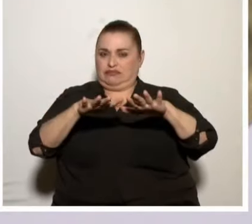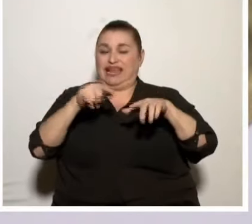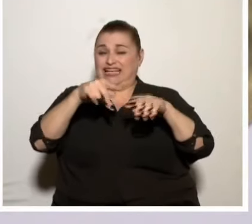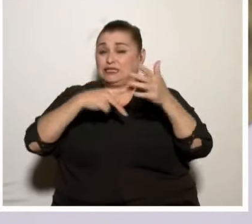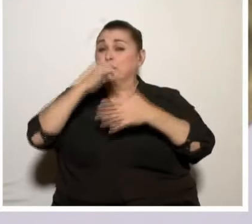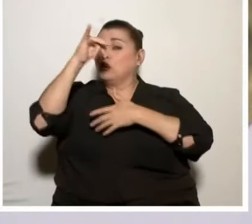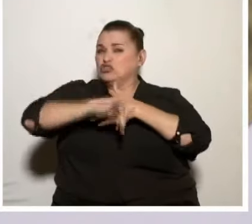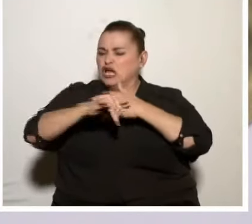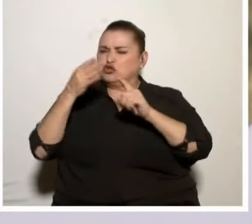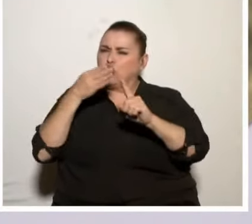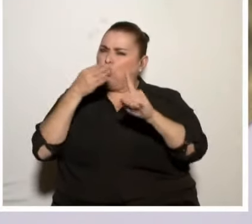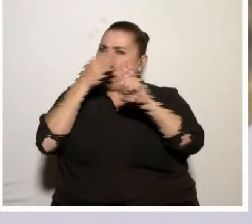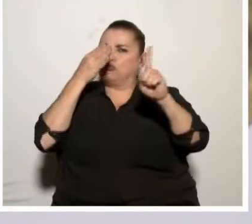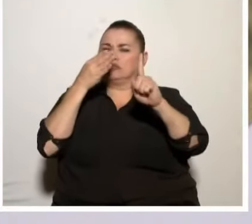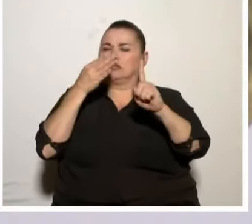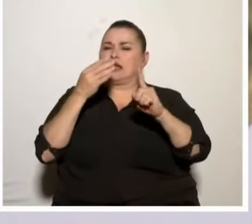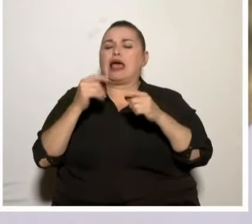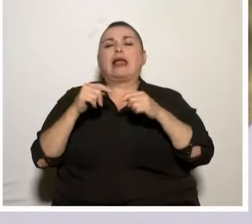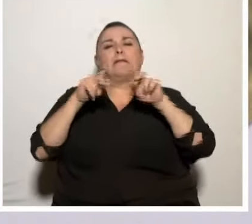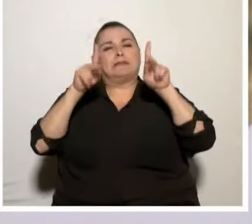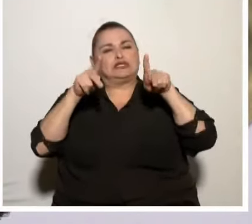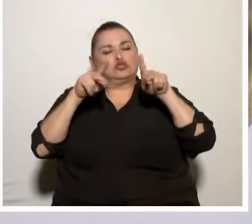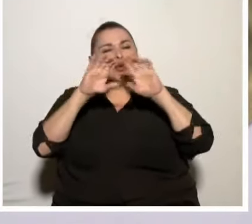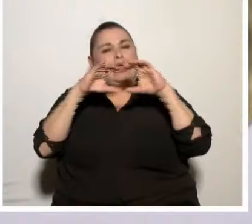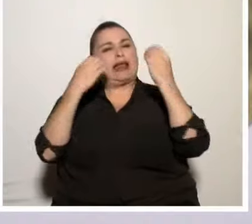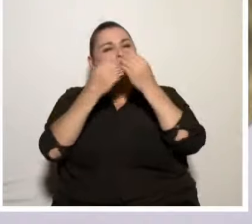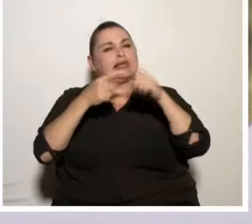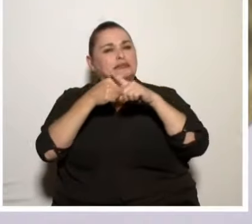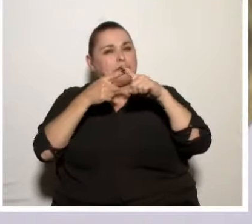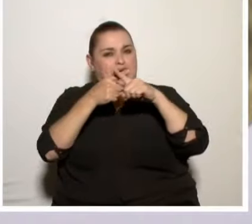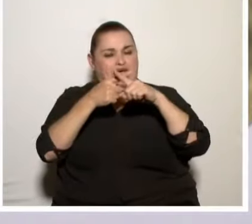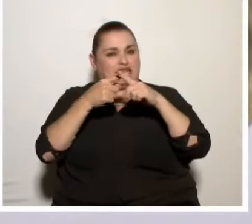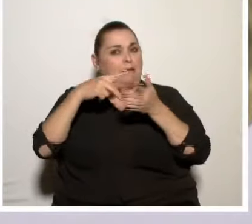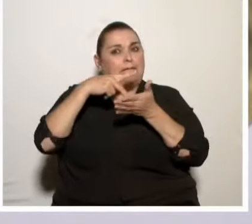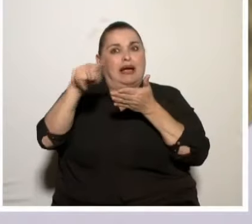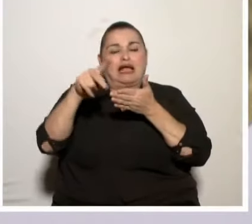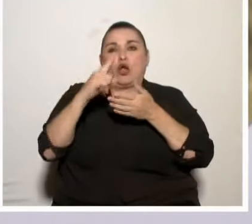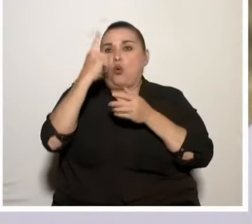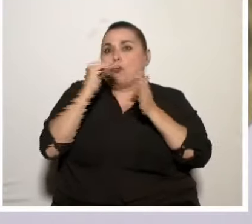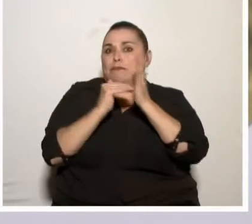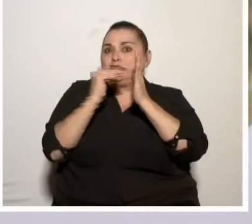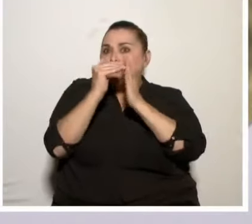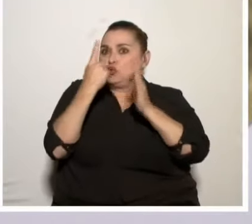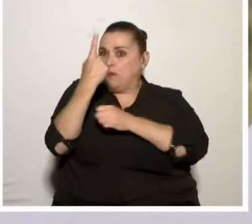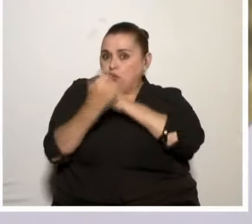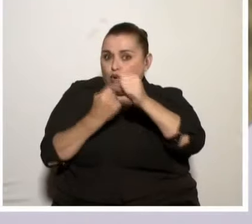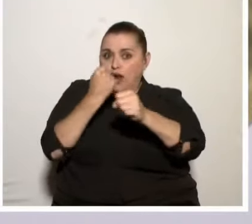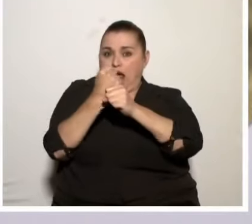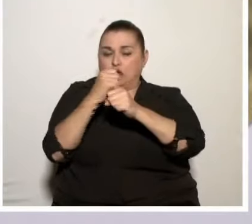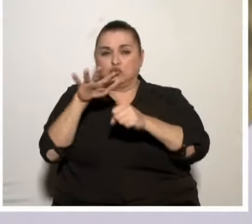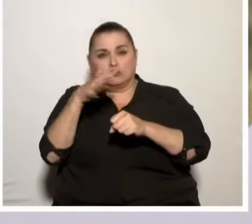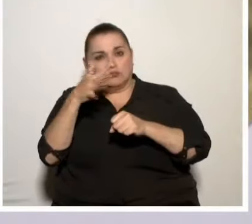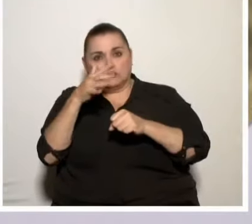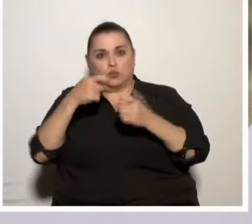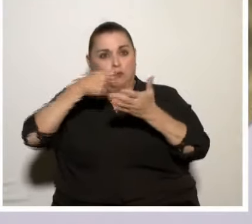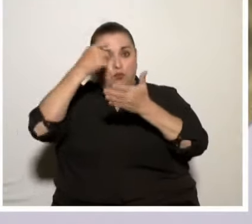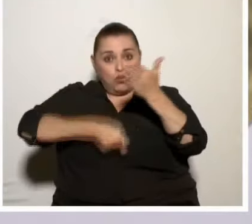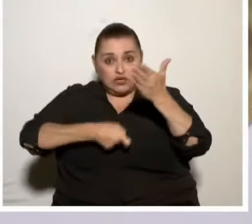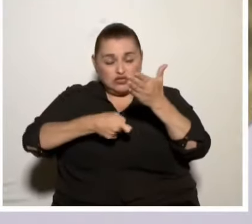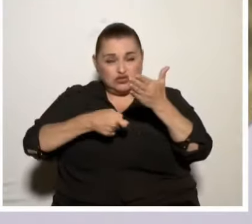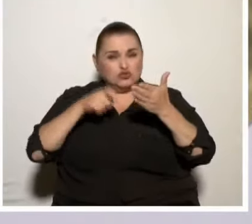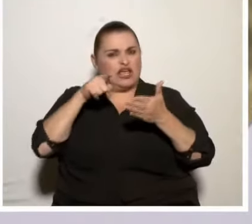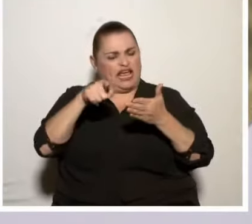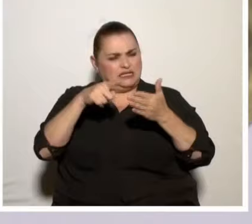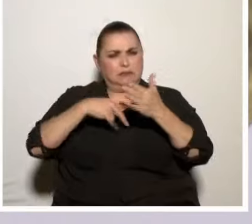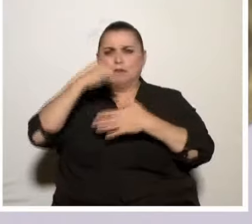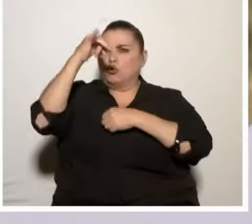que atenta contra la clase media del país, le haría pagar 1 millón de colones al año aproximadamente en impuestos y por supuesto ha sido